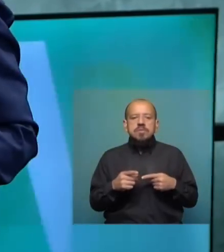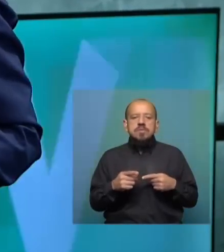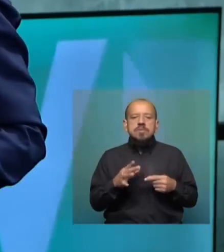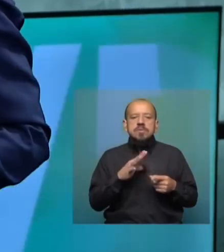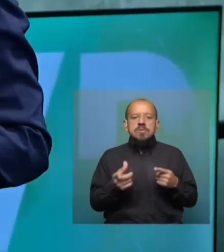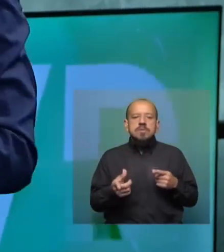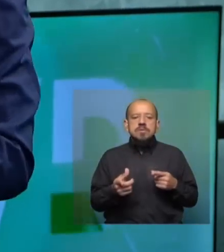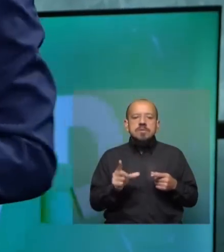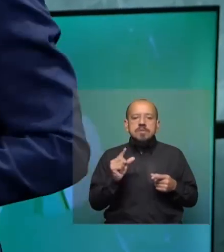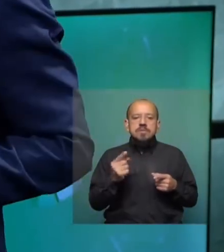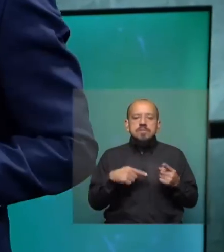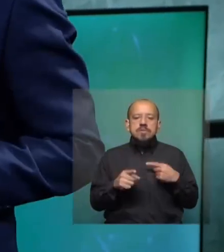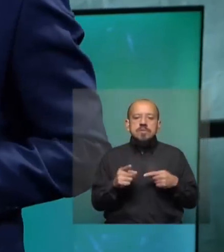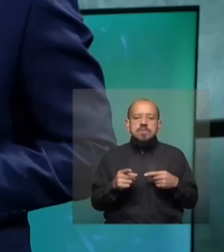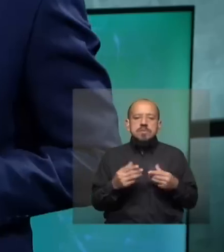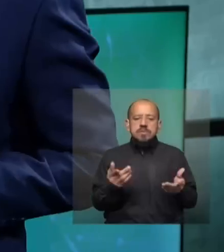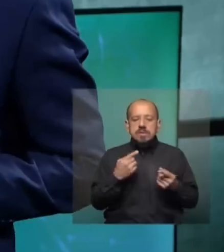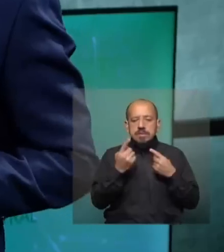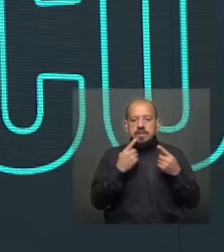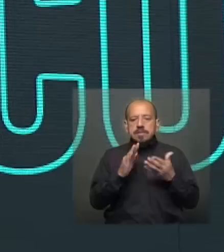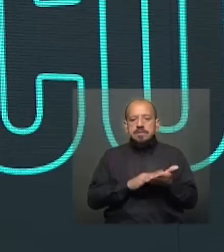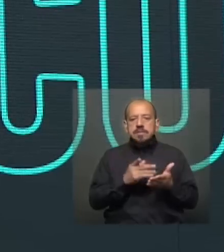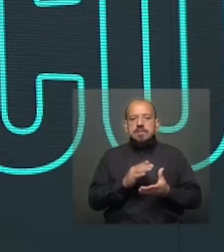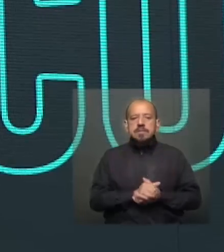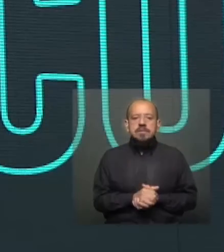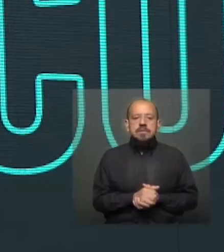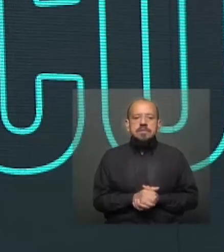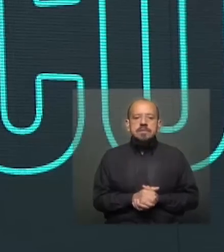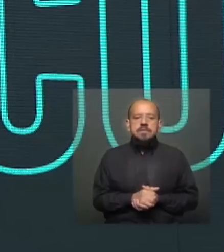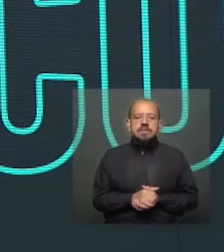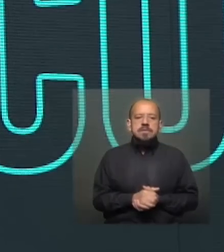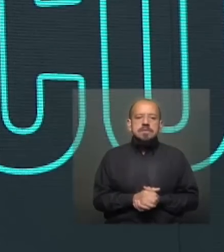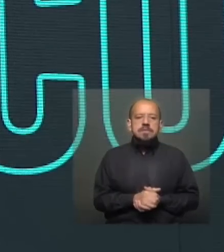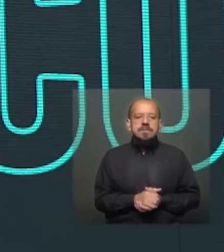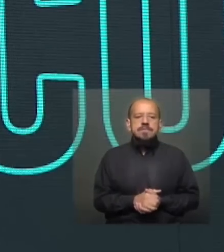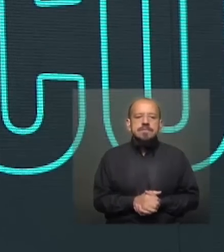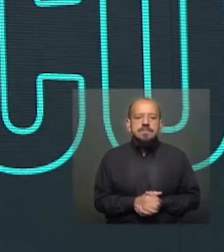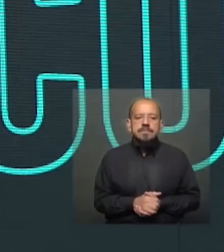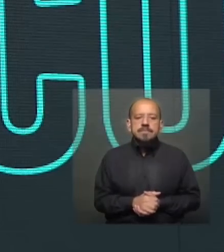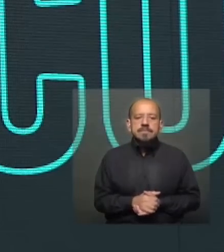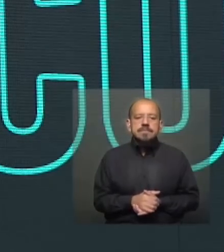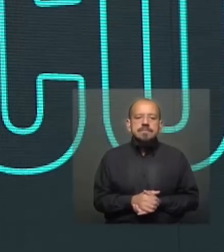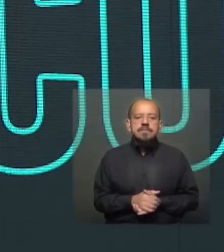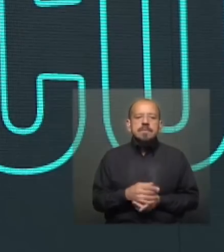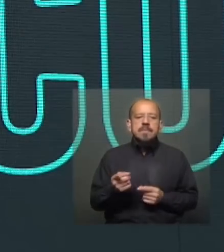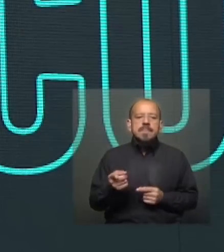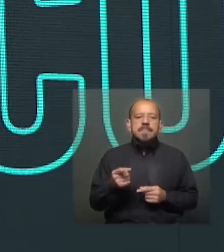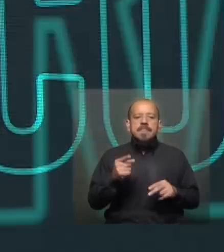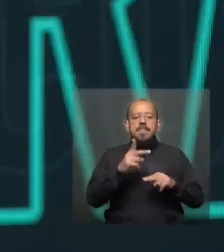quizá menos que antes pero de eso vas a hablar sí tengo oro entre las manos nunca